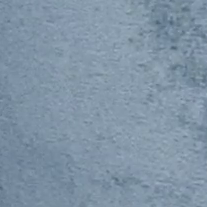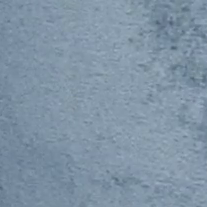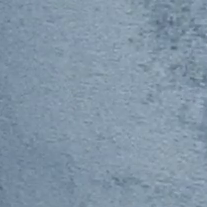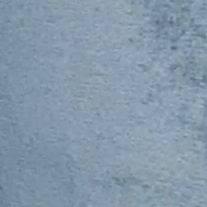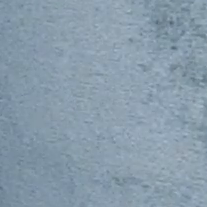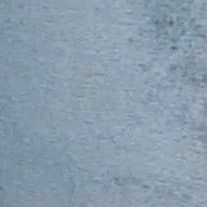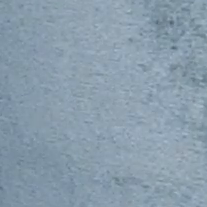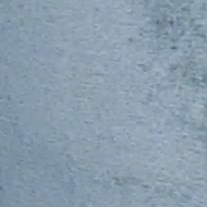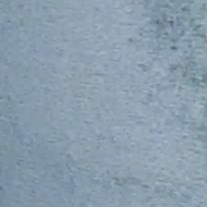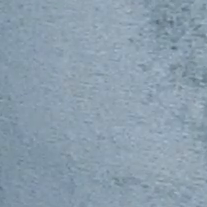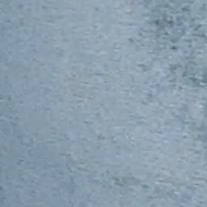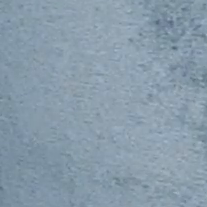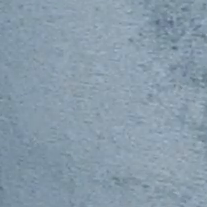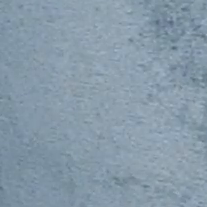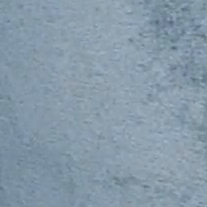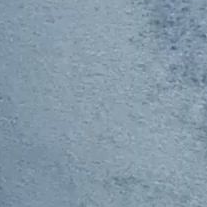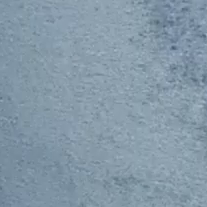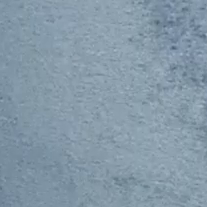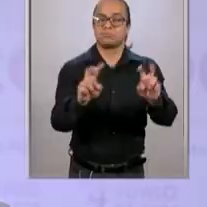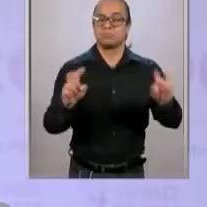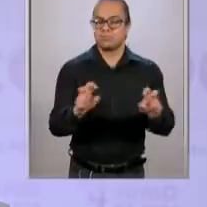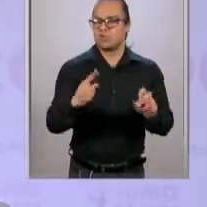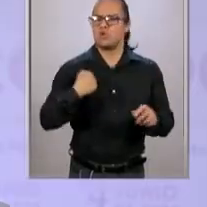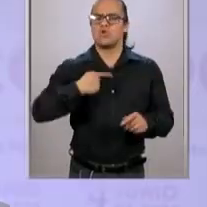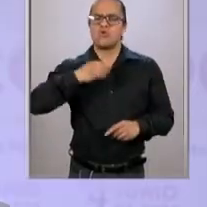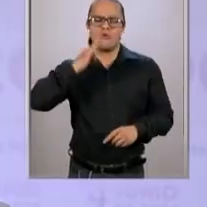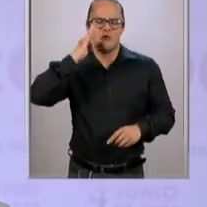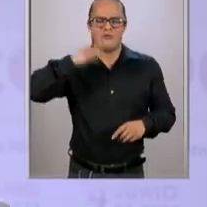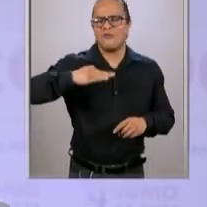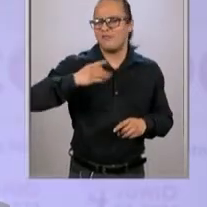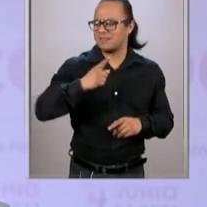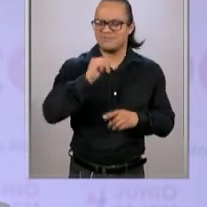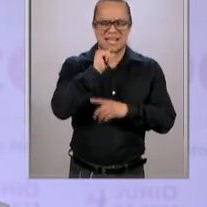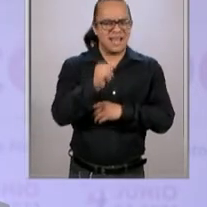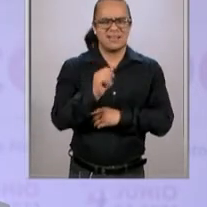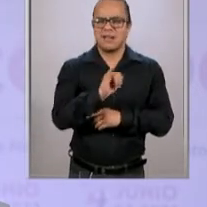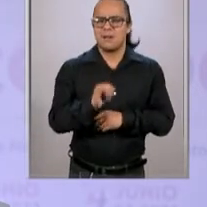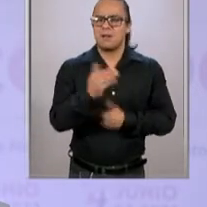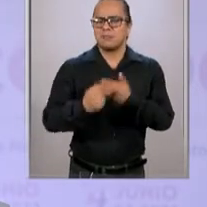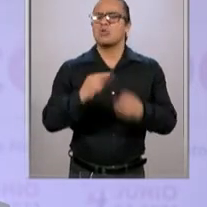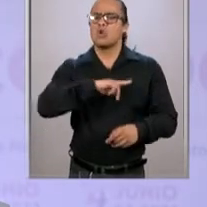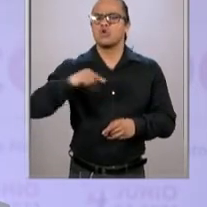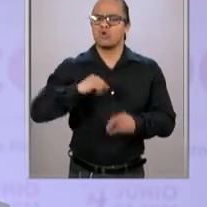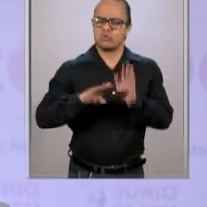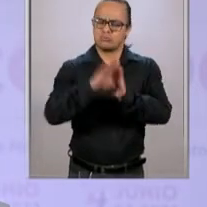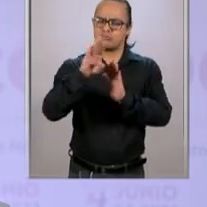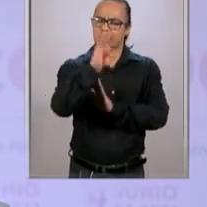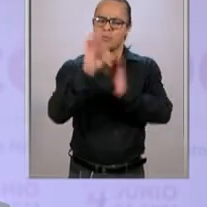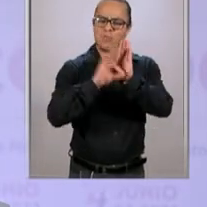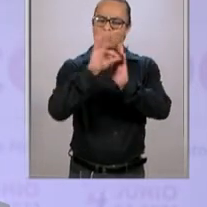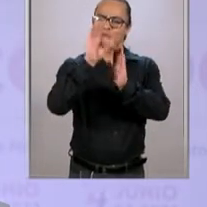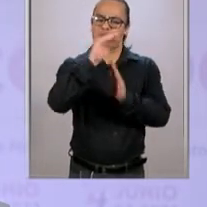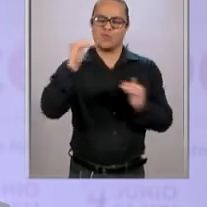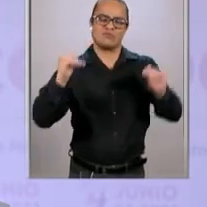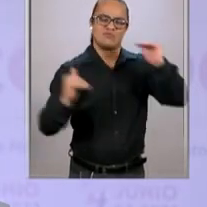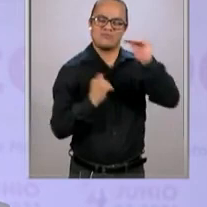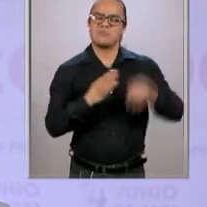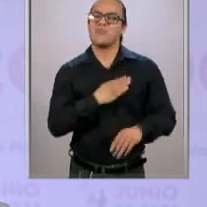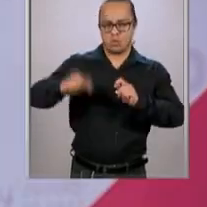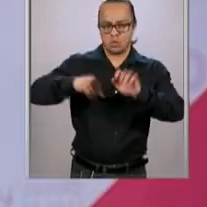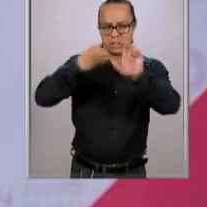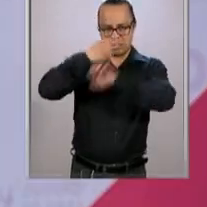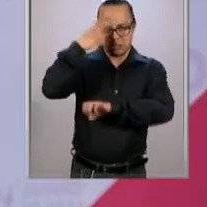aseguramiento que Alejandra del Moral respondió tenemos ventaja en las encuestas nos muestran que vamos muy bien yo día